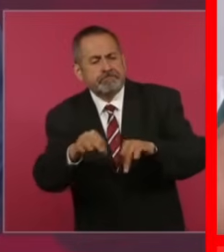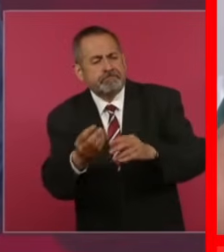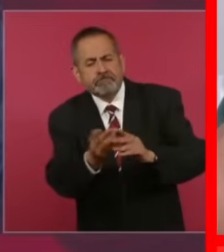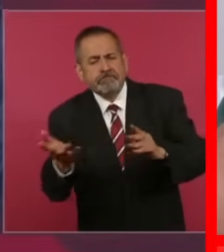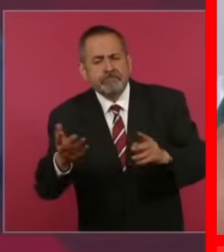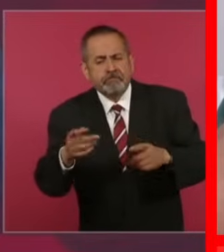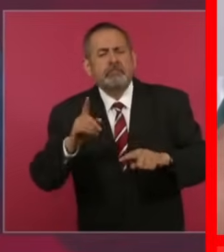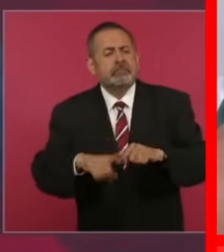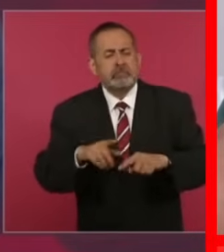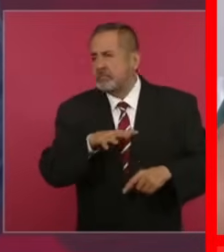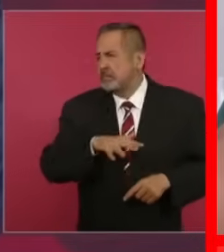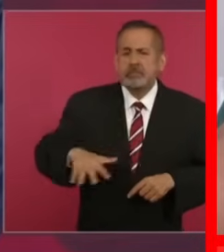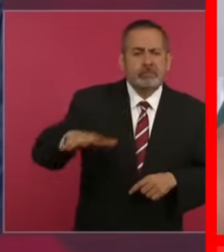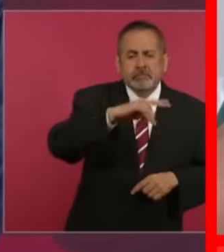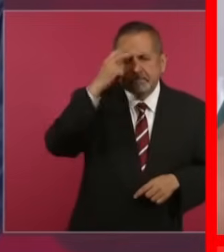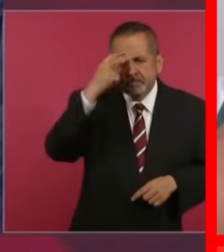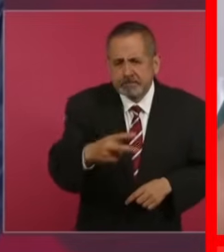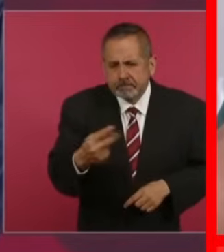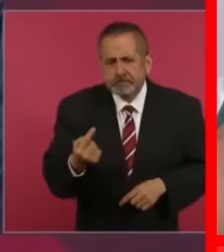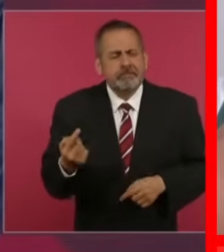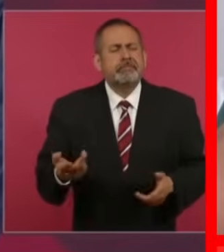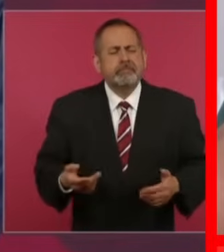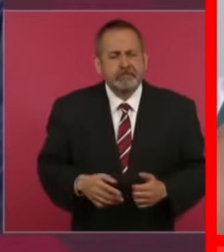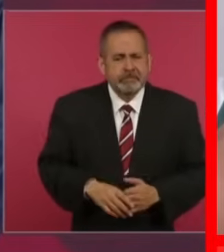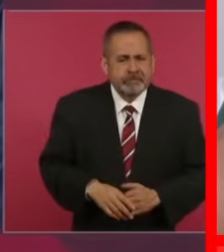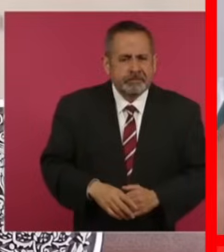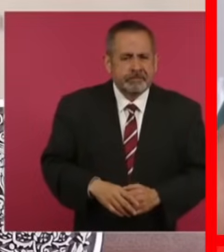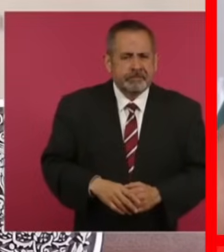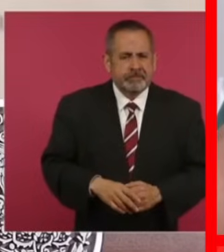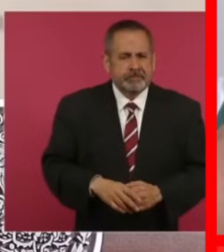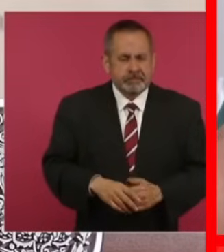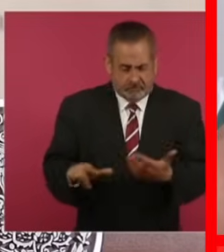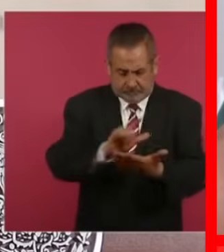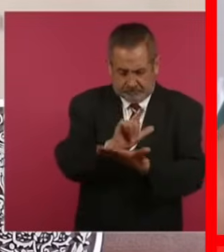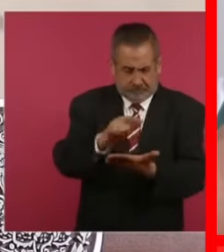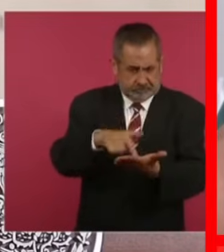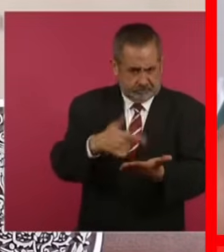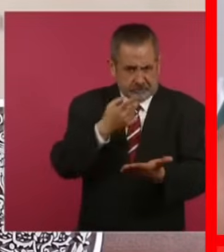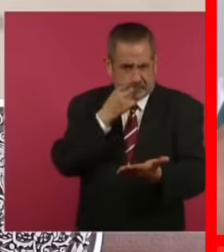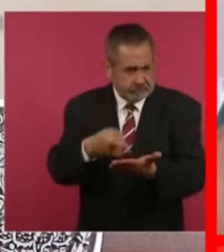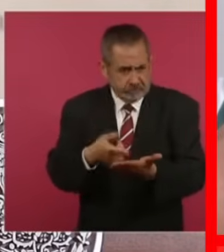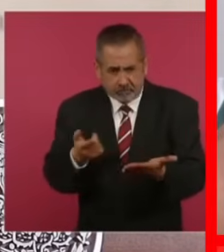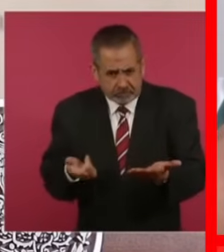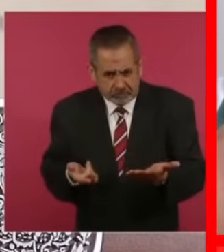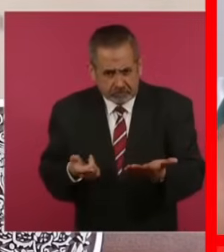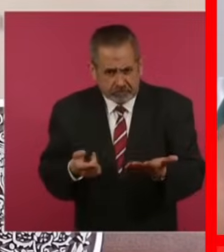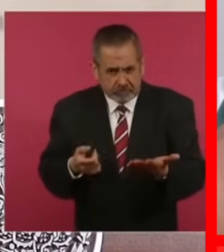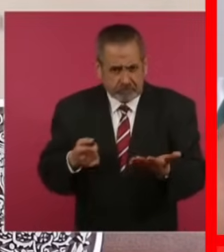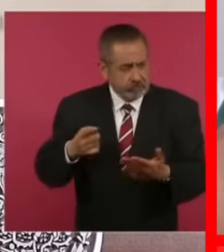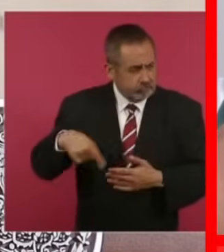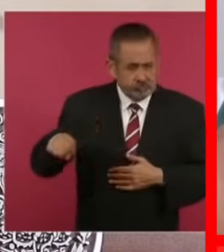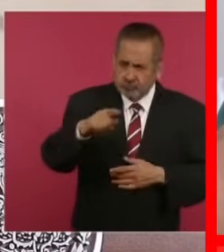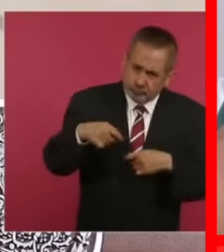y el resto de los mexicanos no está en la ley el que deben de